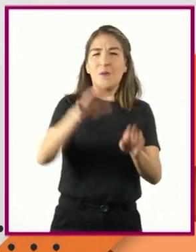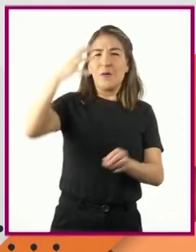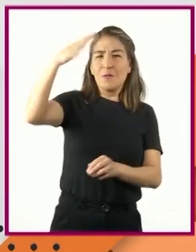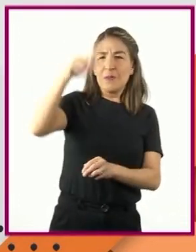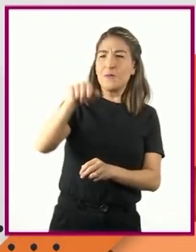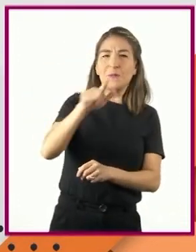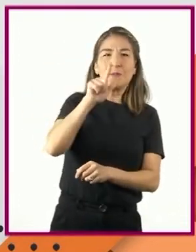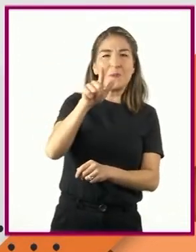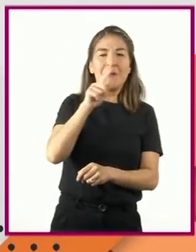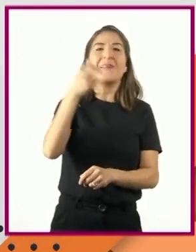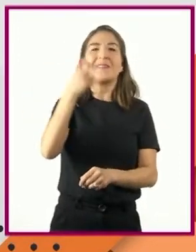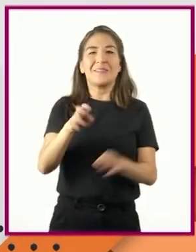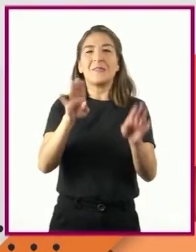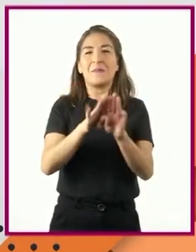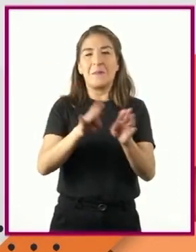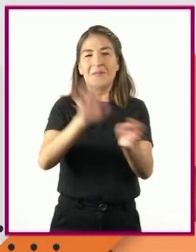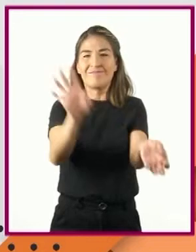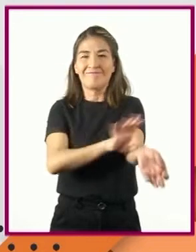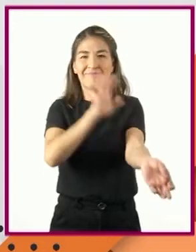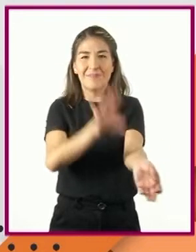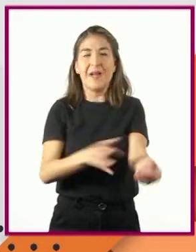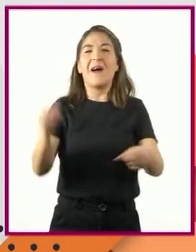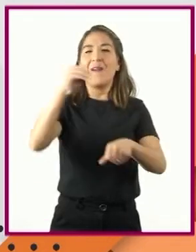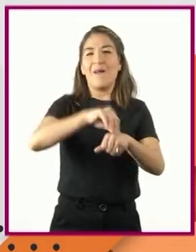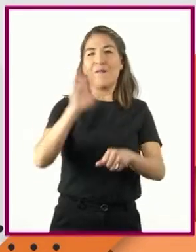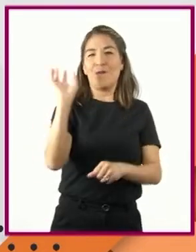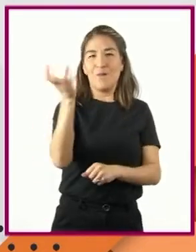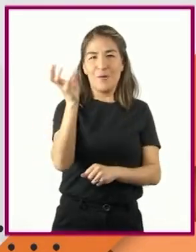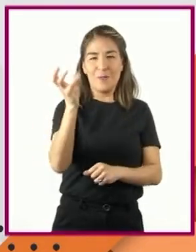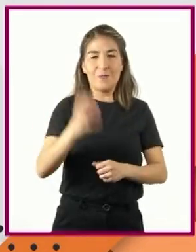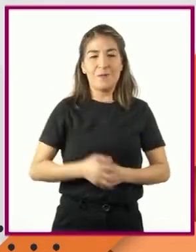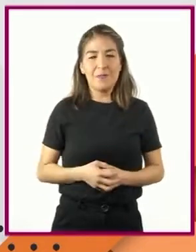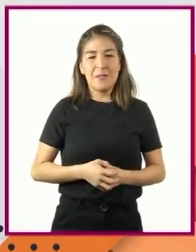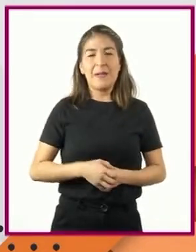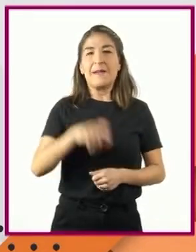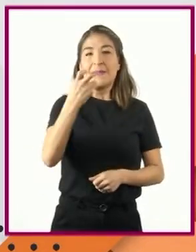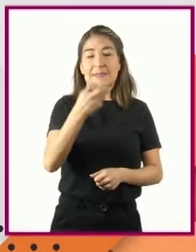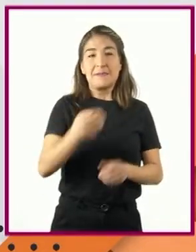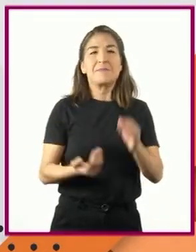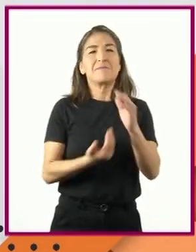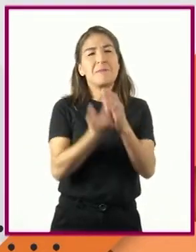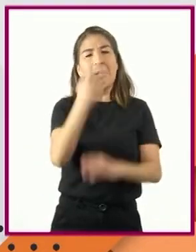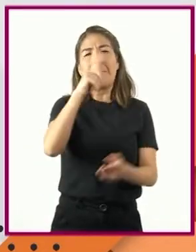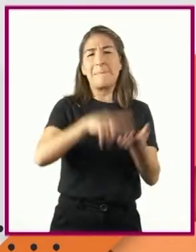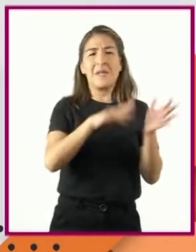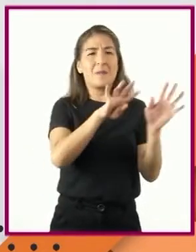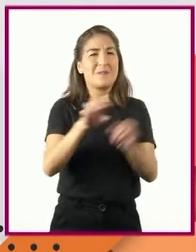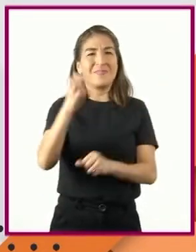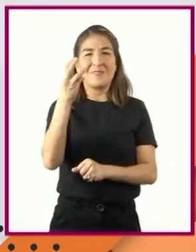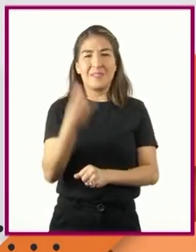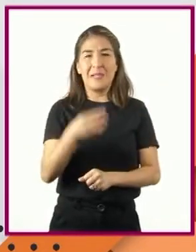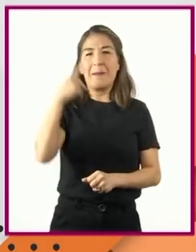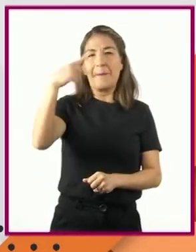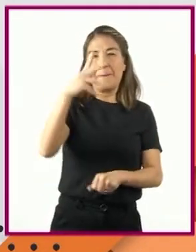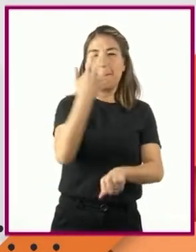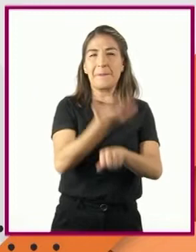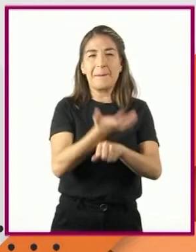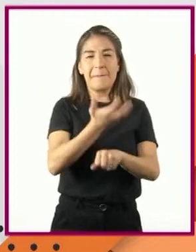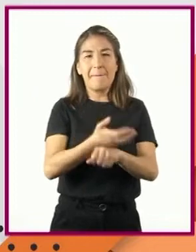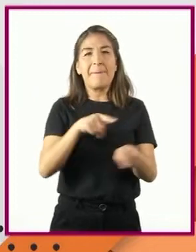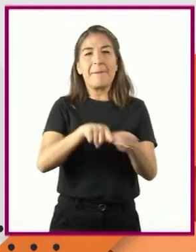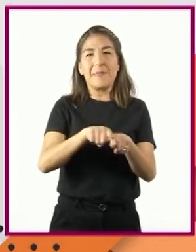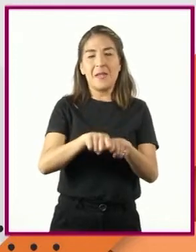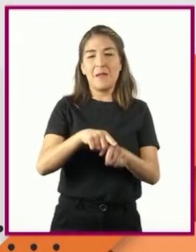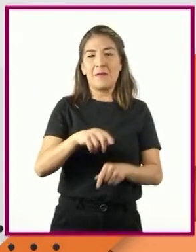la energía eléctrica aplicada al foco. Una mañana de 1903, los norteamericanos hermanos